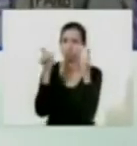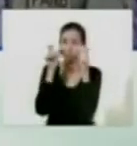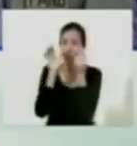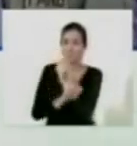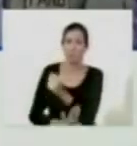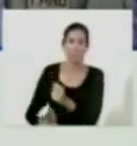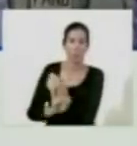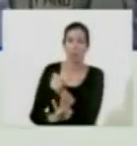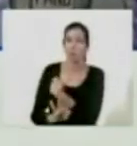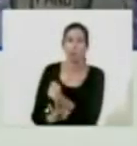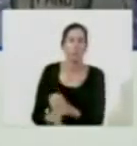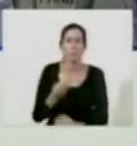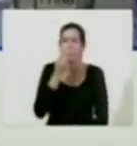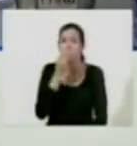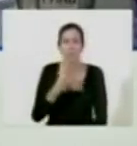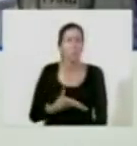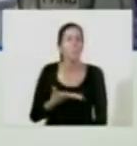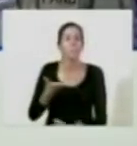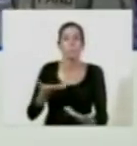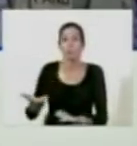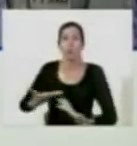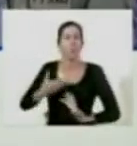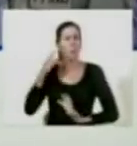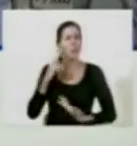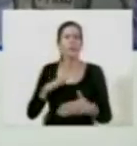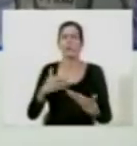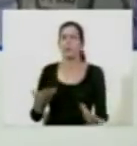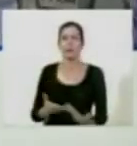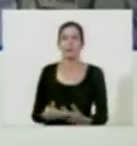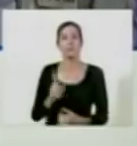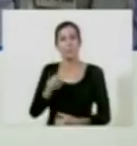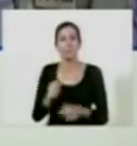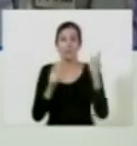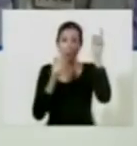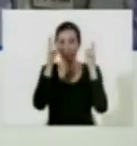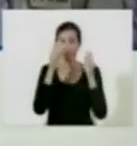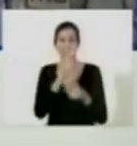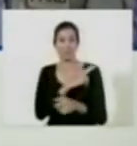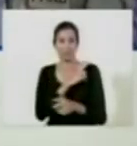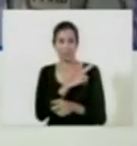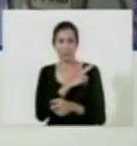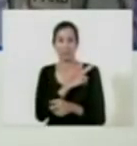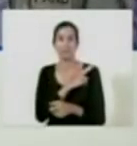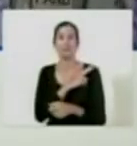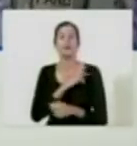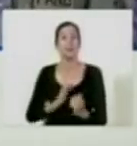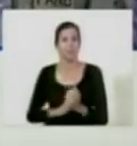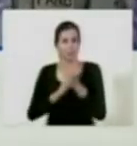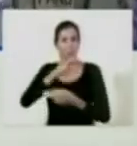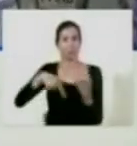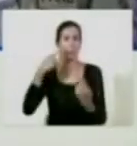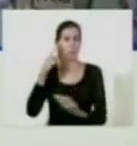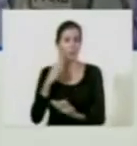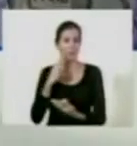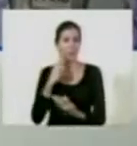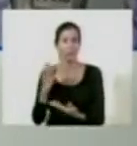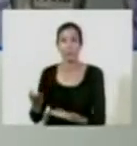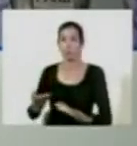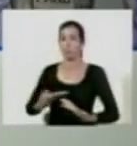nos legó nuestro libertador Simón Bolívar y el comandante en jefe y líder de la revolución bolivariana,